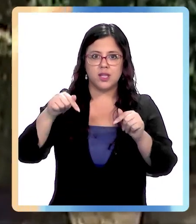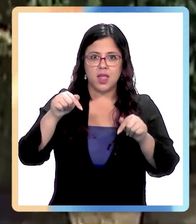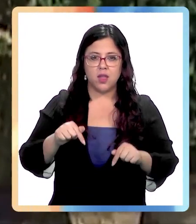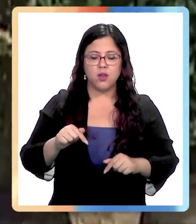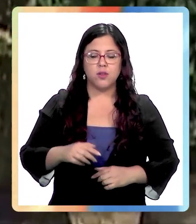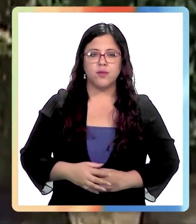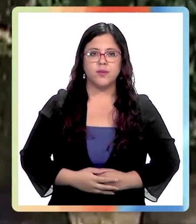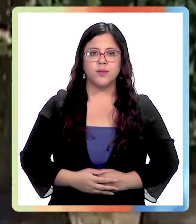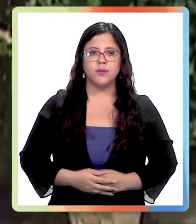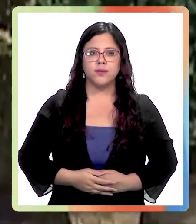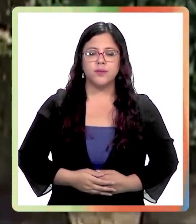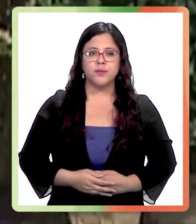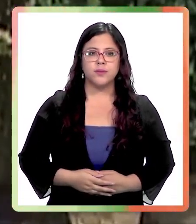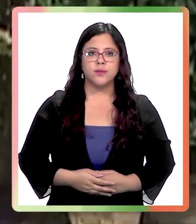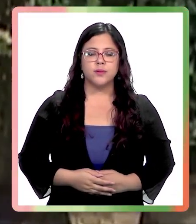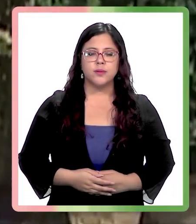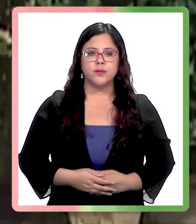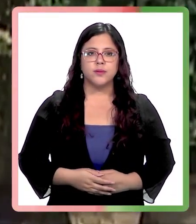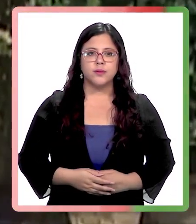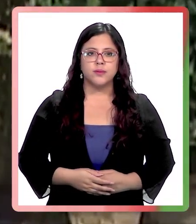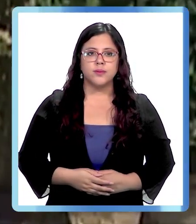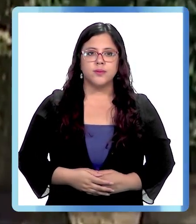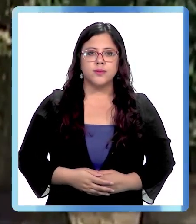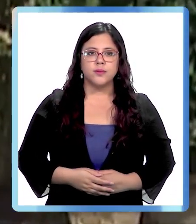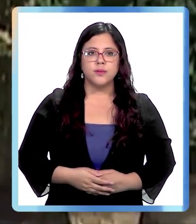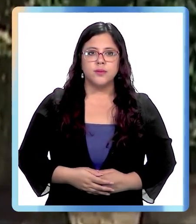Portavoz Noticias.